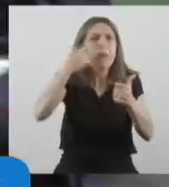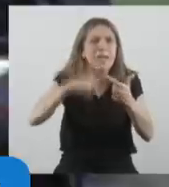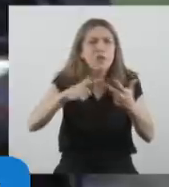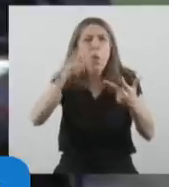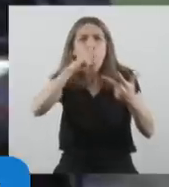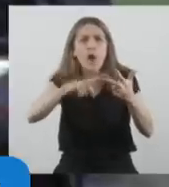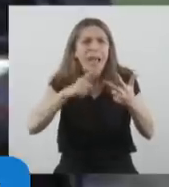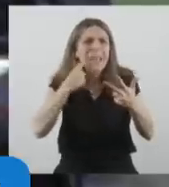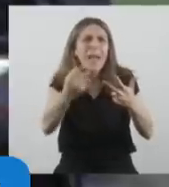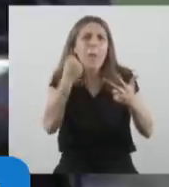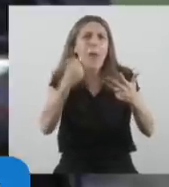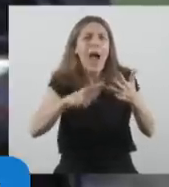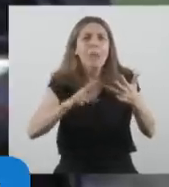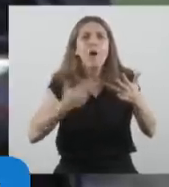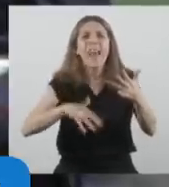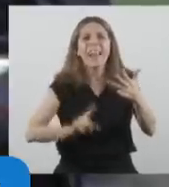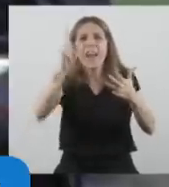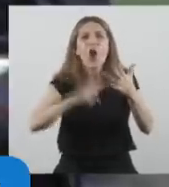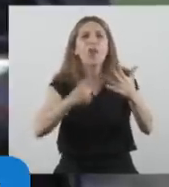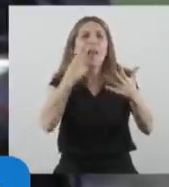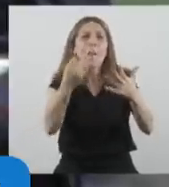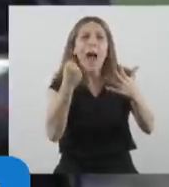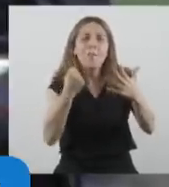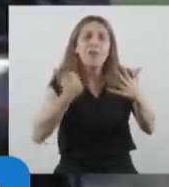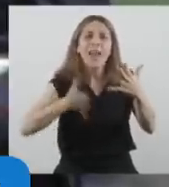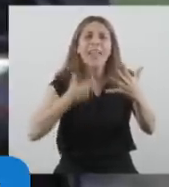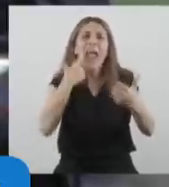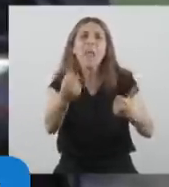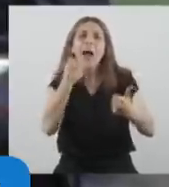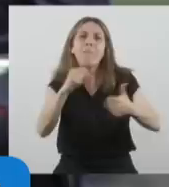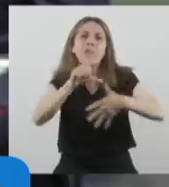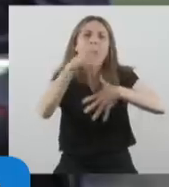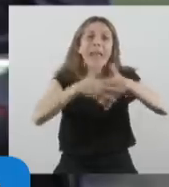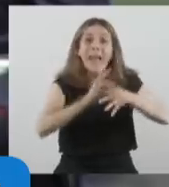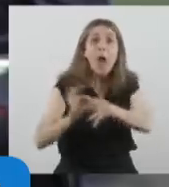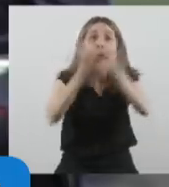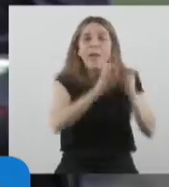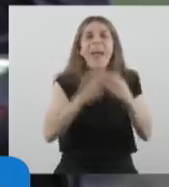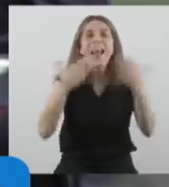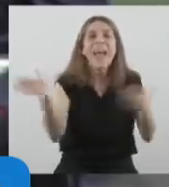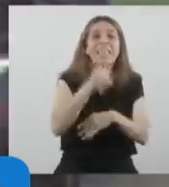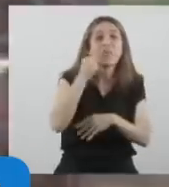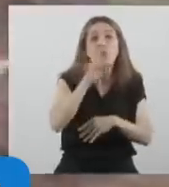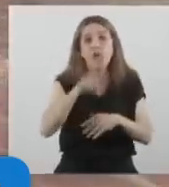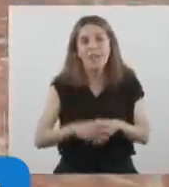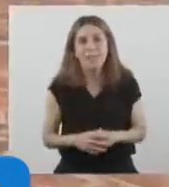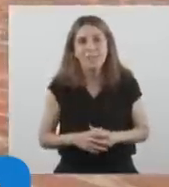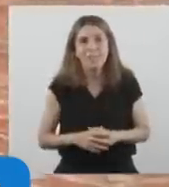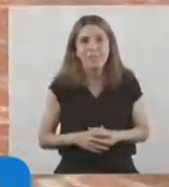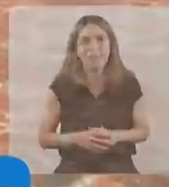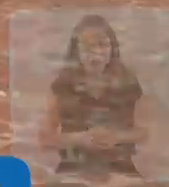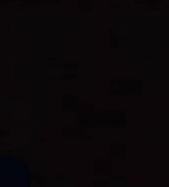corrientes viva el norte grande viva la argentina y viva la américa latina unida gracias a todos y todas